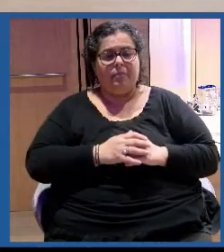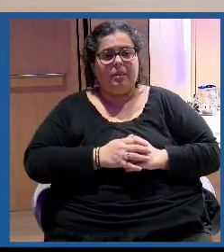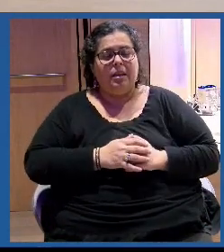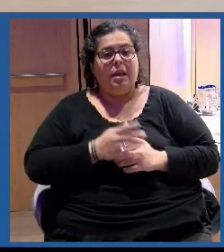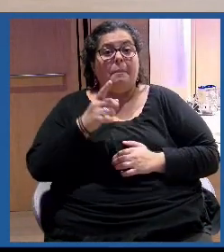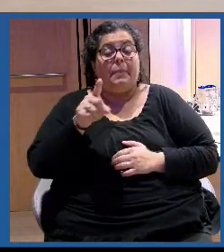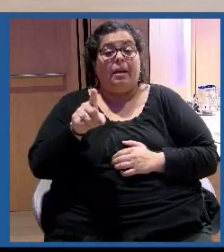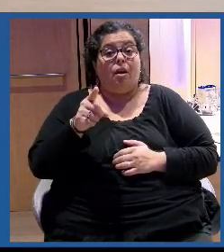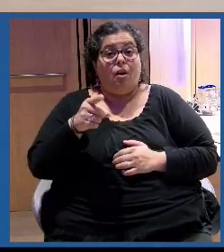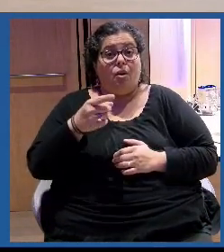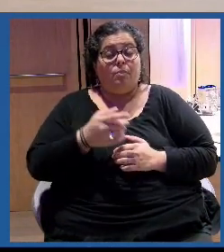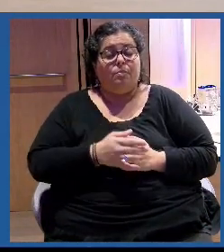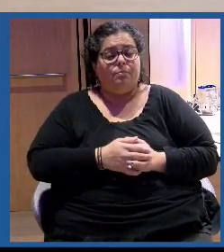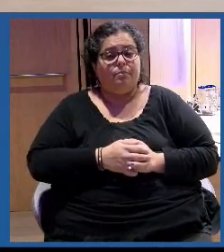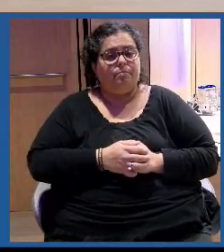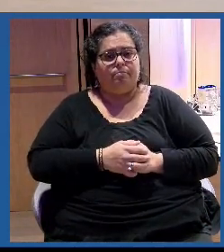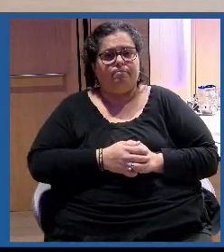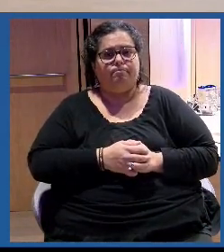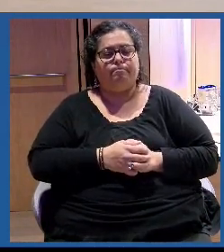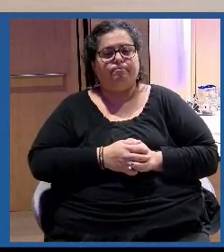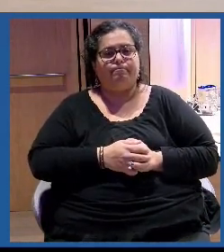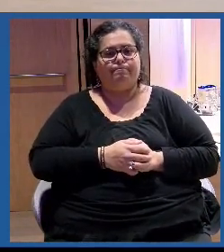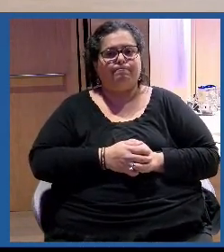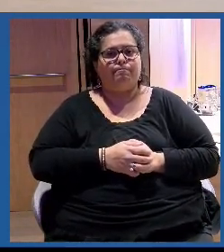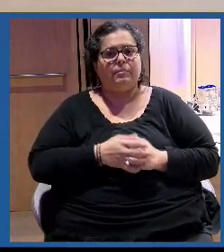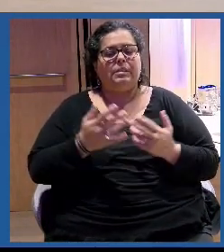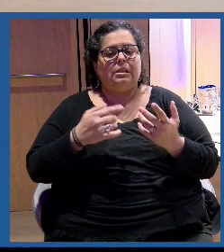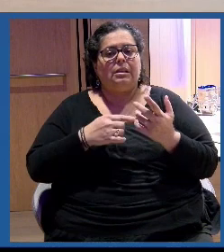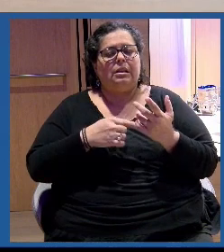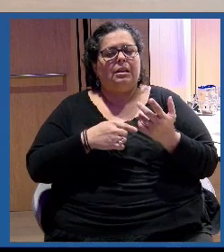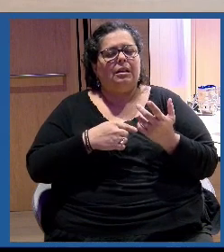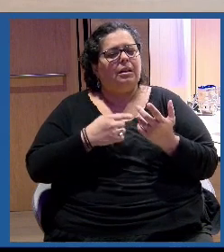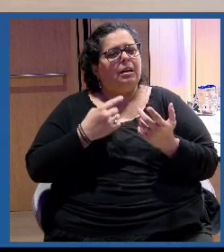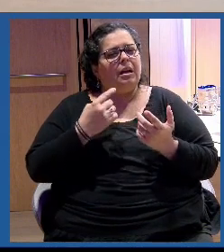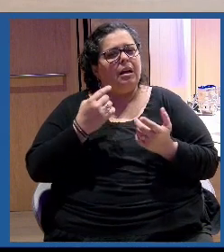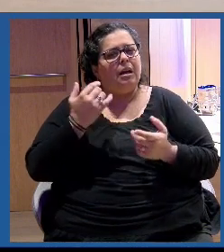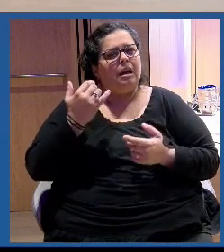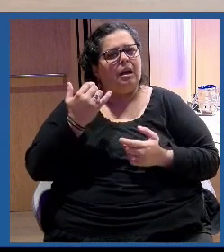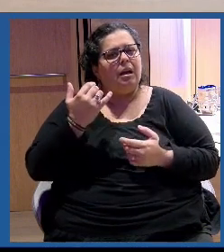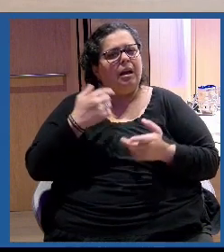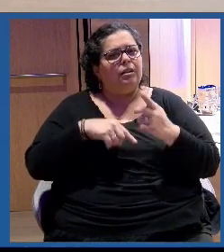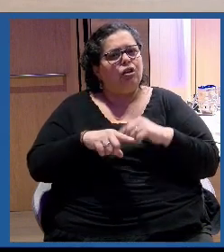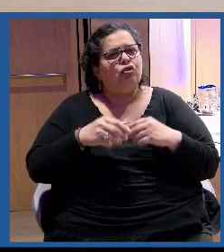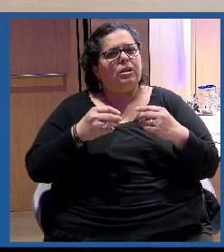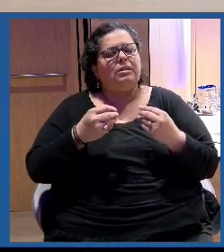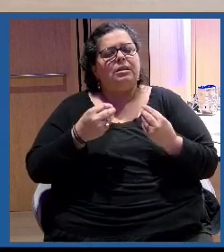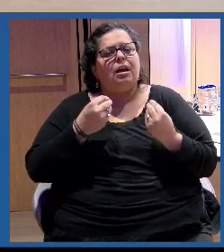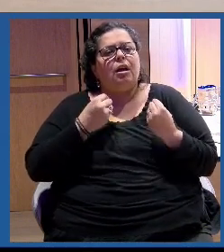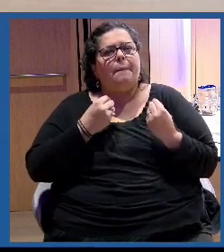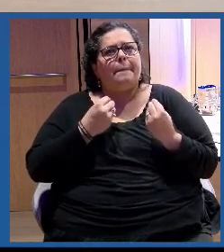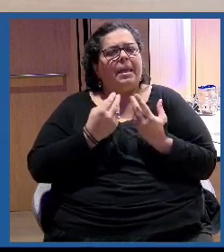afro. Y un tema de qué cuenta, cómo lo contamos y quién lo cuenta, lo termino